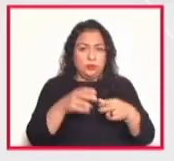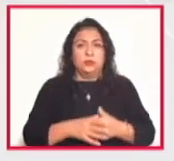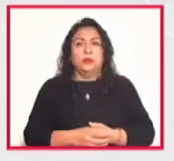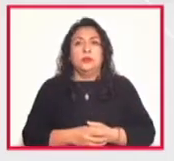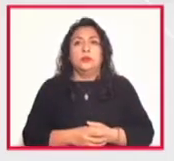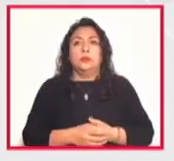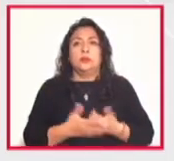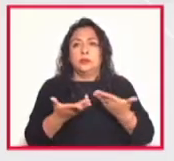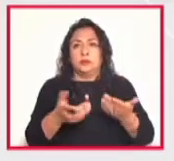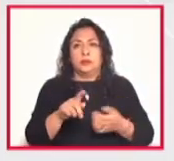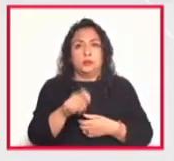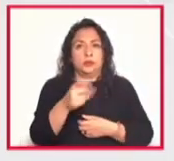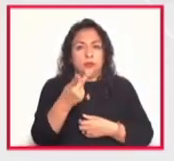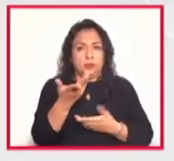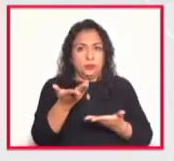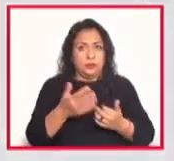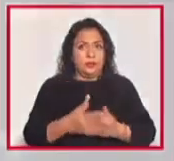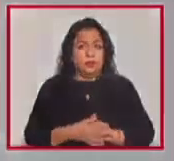queden aquí en el señal de Canal de Dios